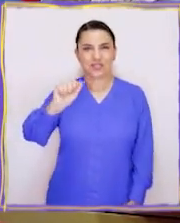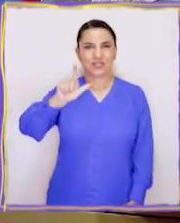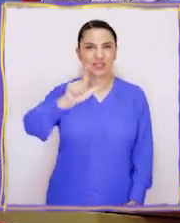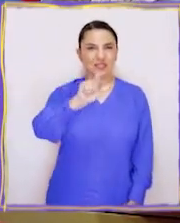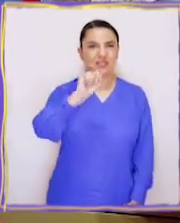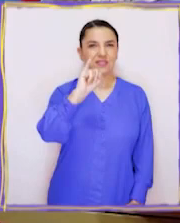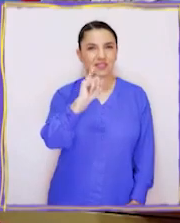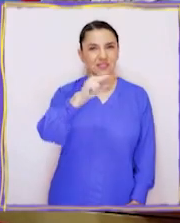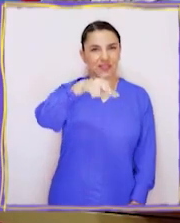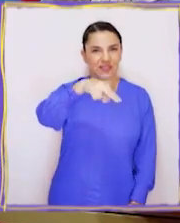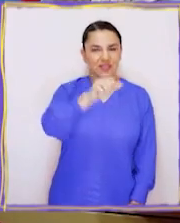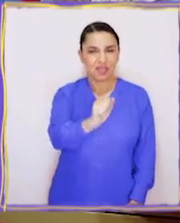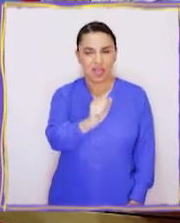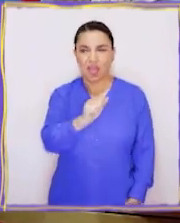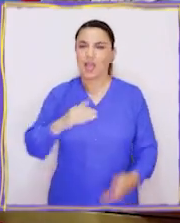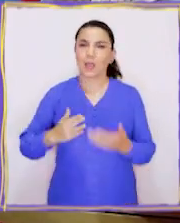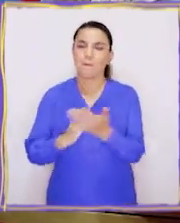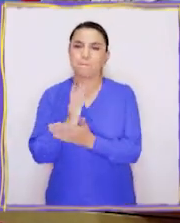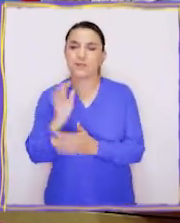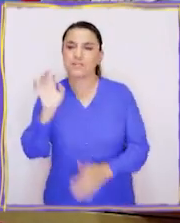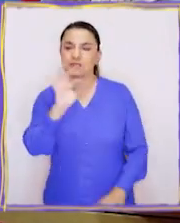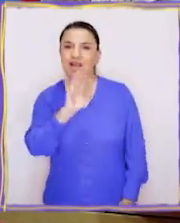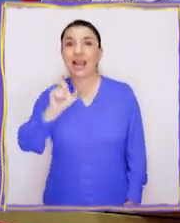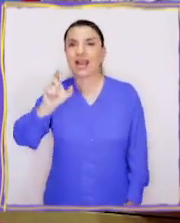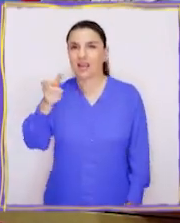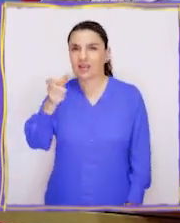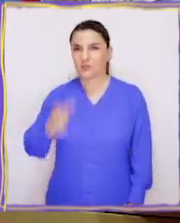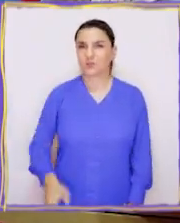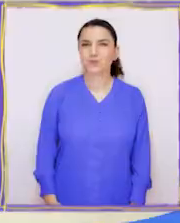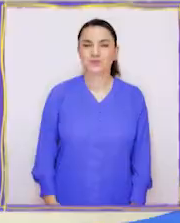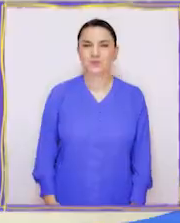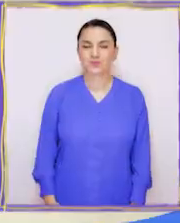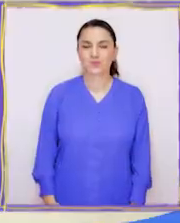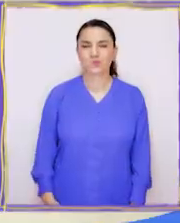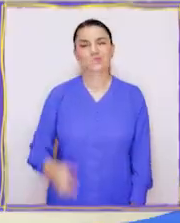G-A-Y-E-N-A, comienza con el sonido G.